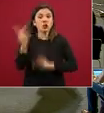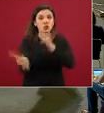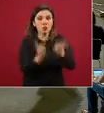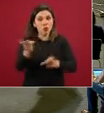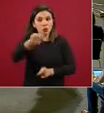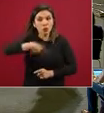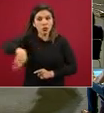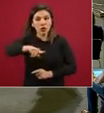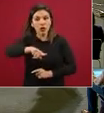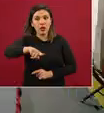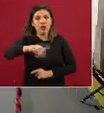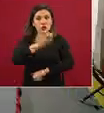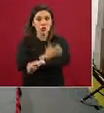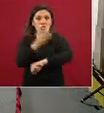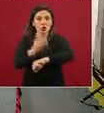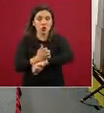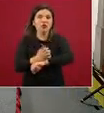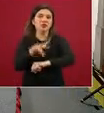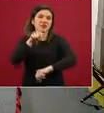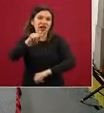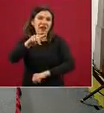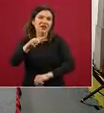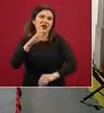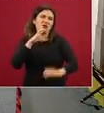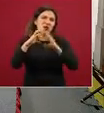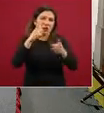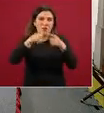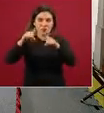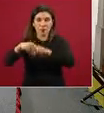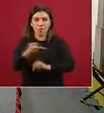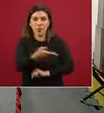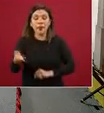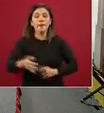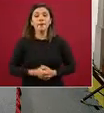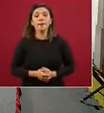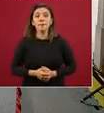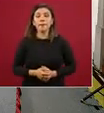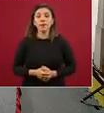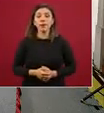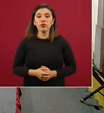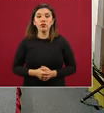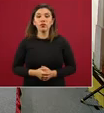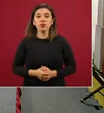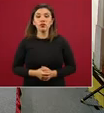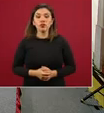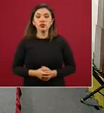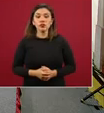preguntas de nuestros compañeros de prensa aquí presentes, por favor.